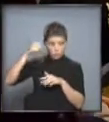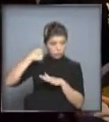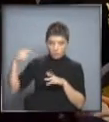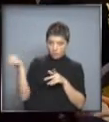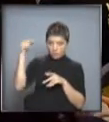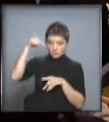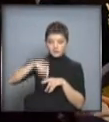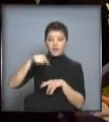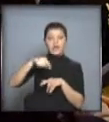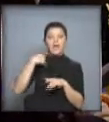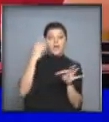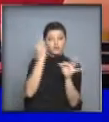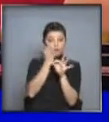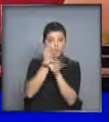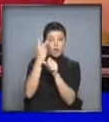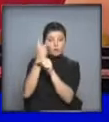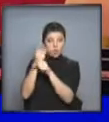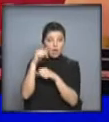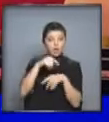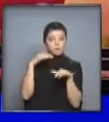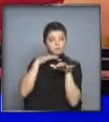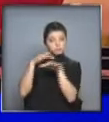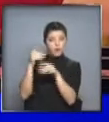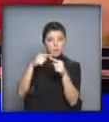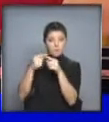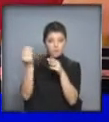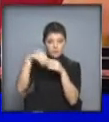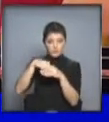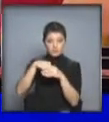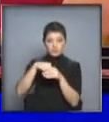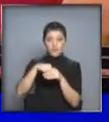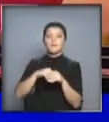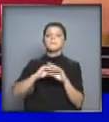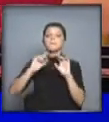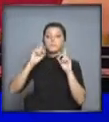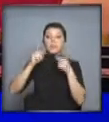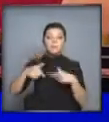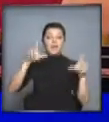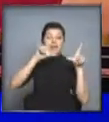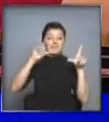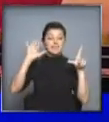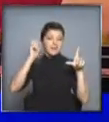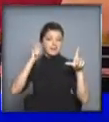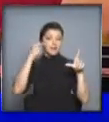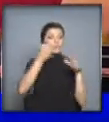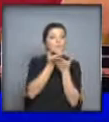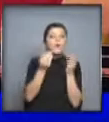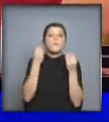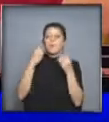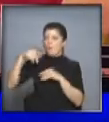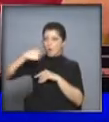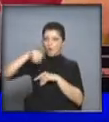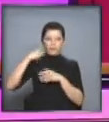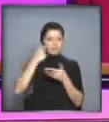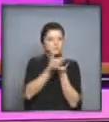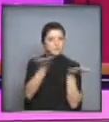en el Frente Secundario Peronista, pero que también se ve mediante los medios de comunicación porque empezamos a ser visibles, pero también por